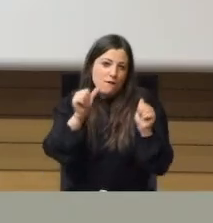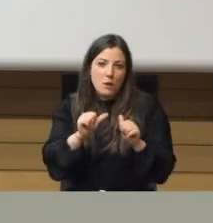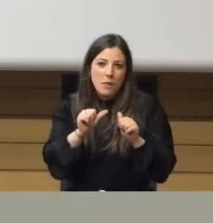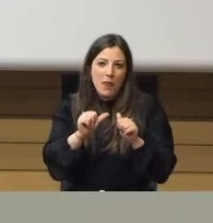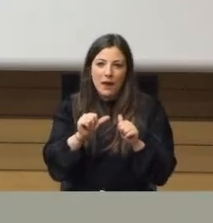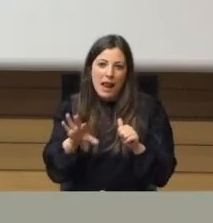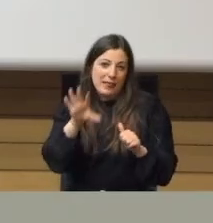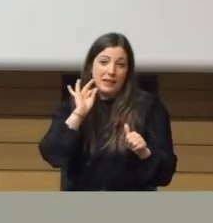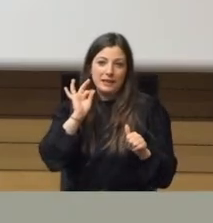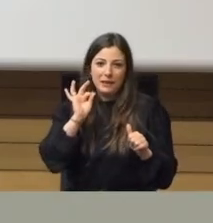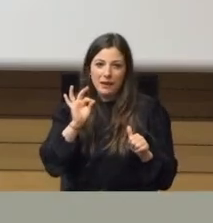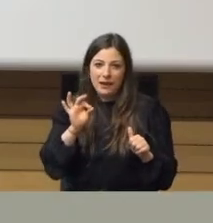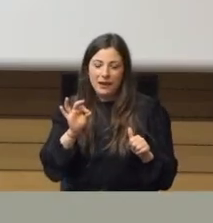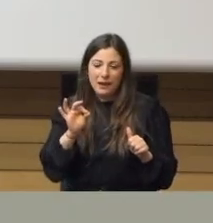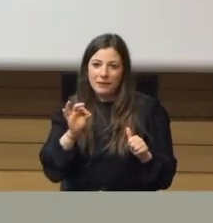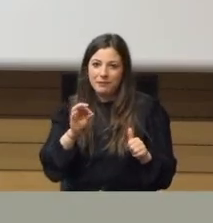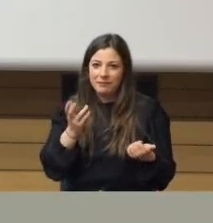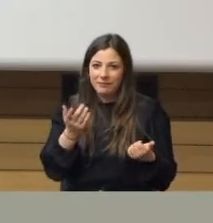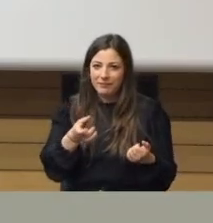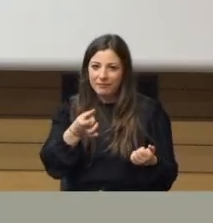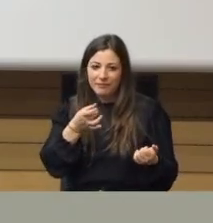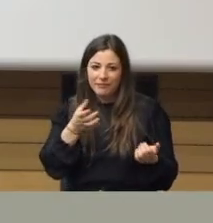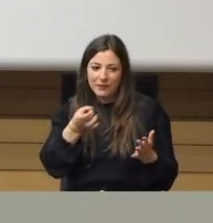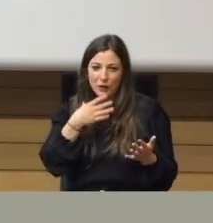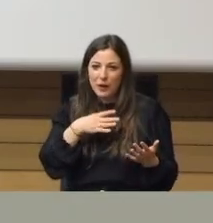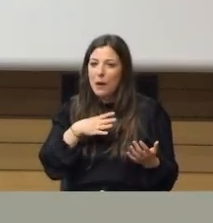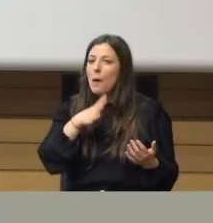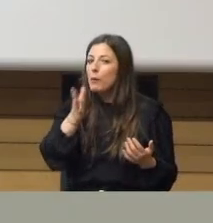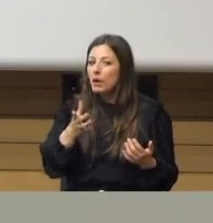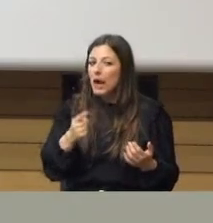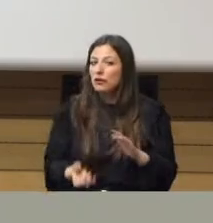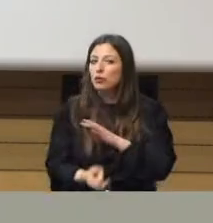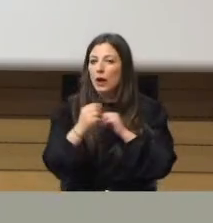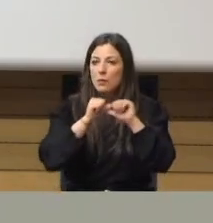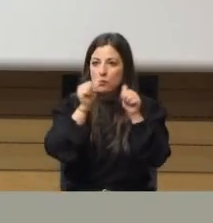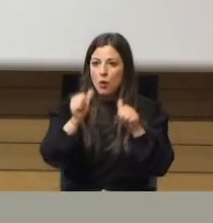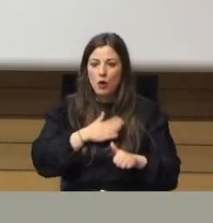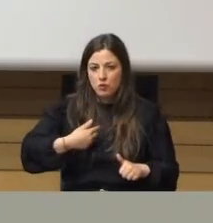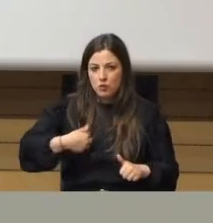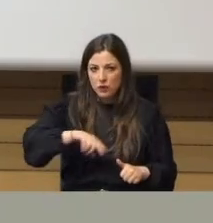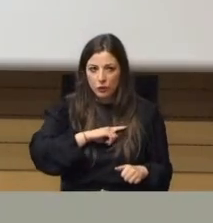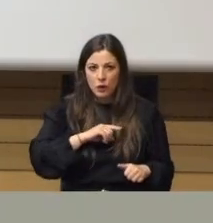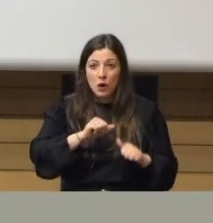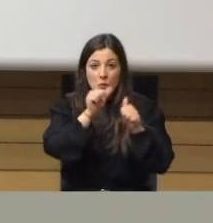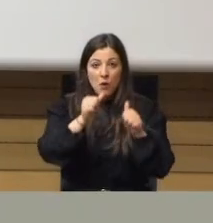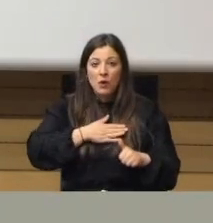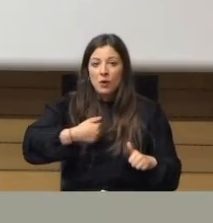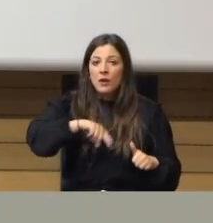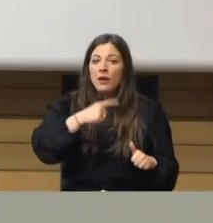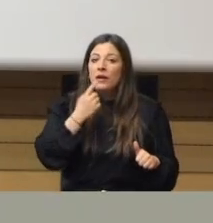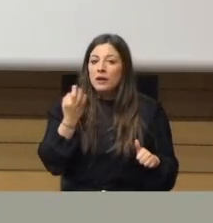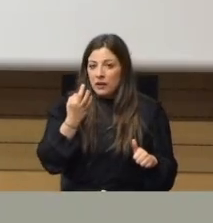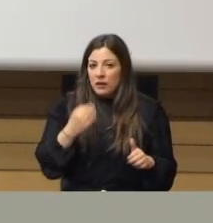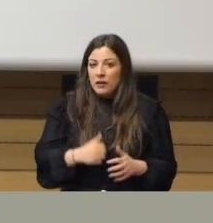¿Vale? ¿Por qué esto? Ahí es donde nace nuestro modelo. Nuestro modelo dice, nos